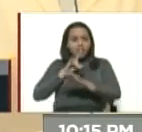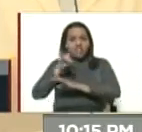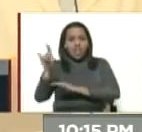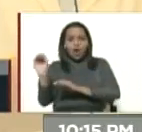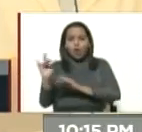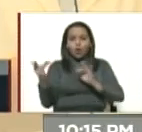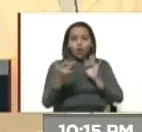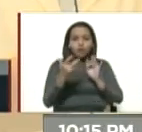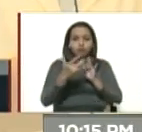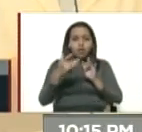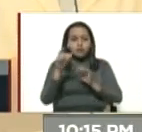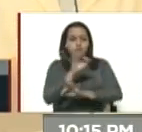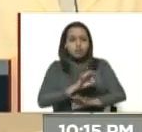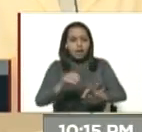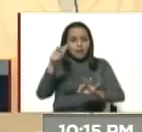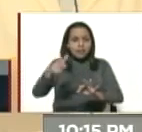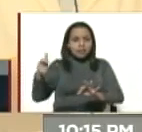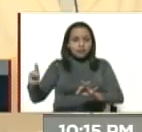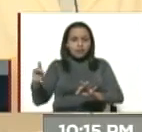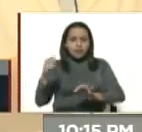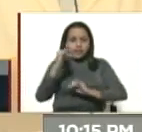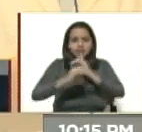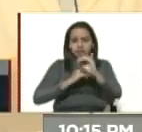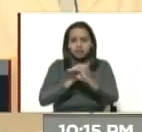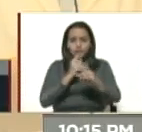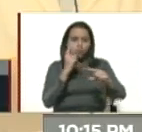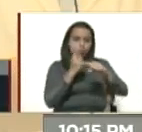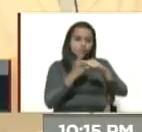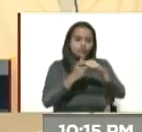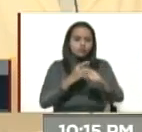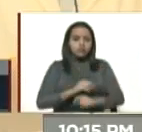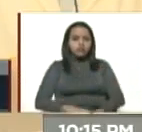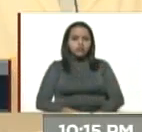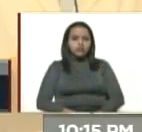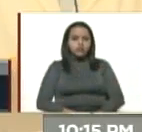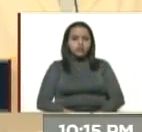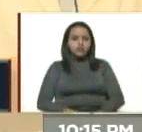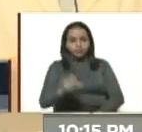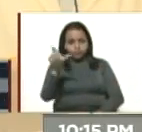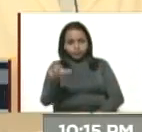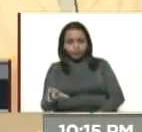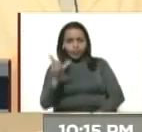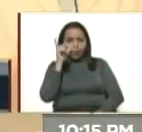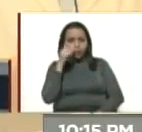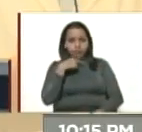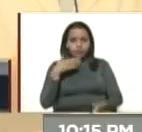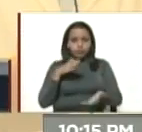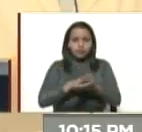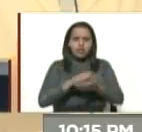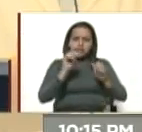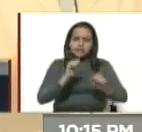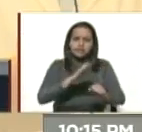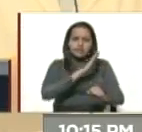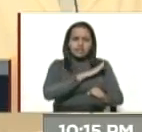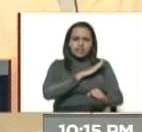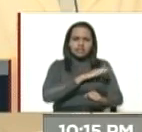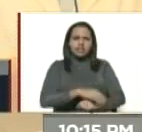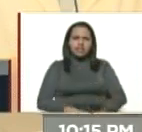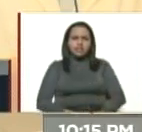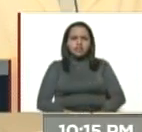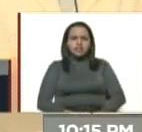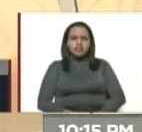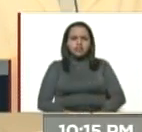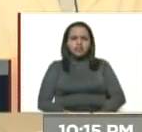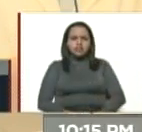contacto directo con ningún caso positivo. Este señor sí tenía como